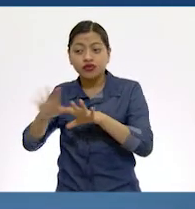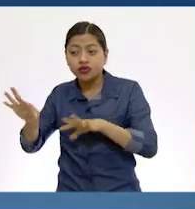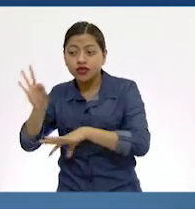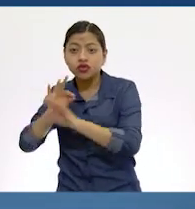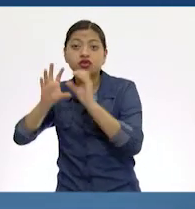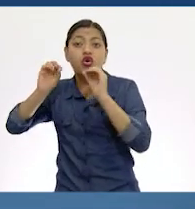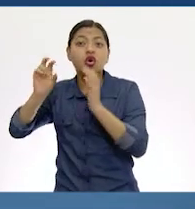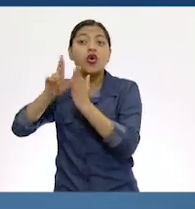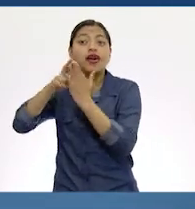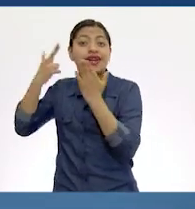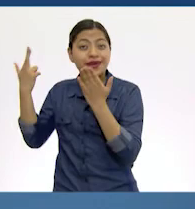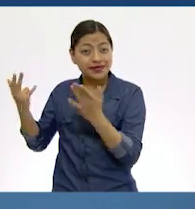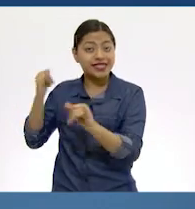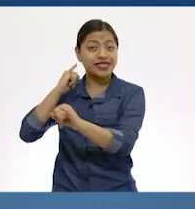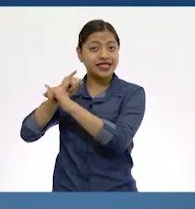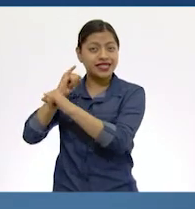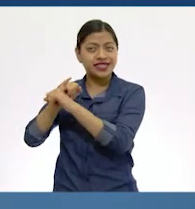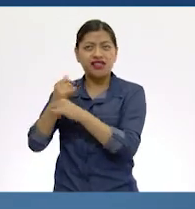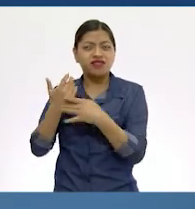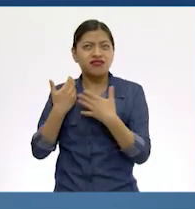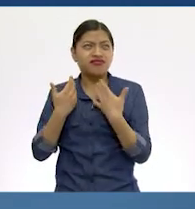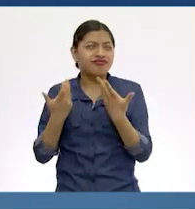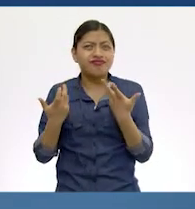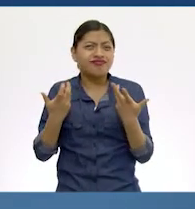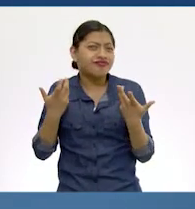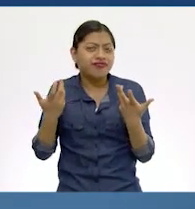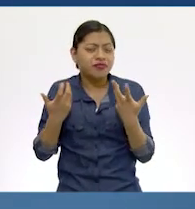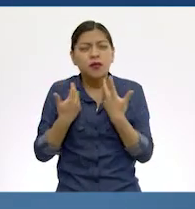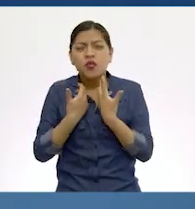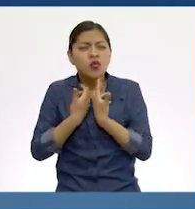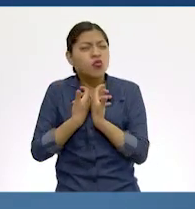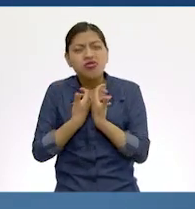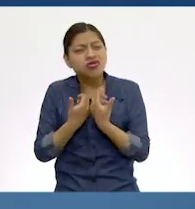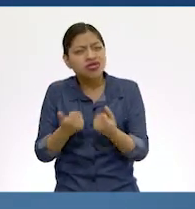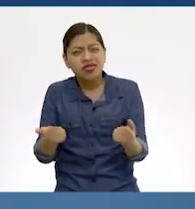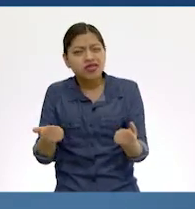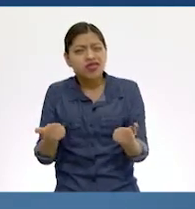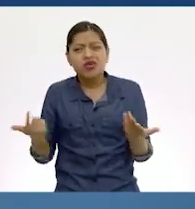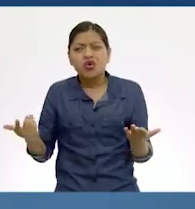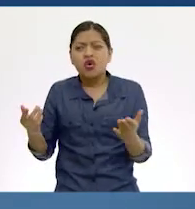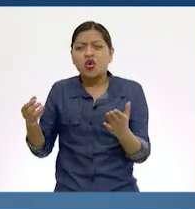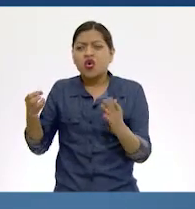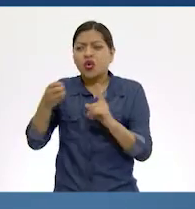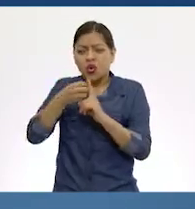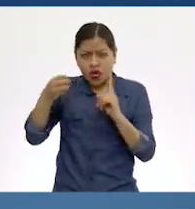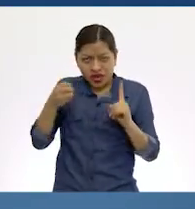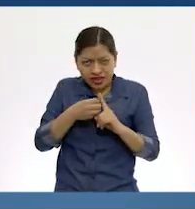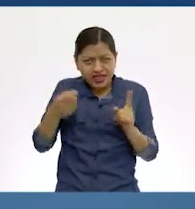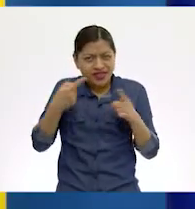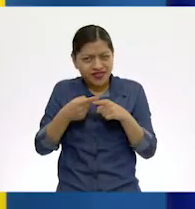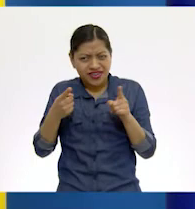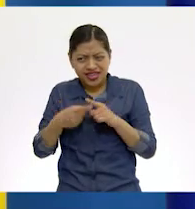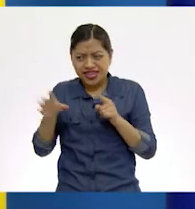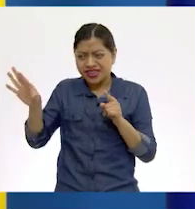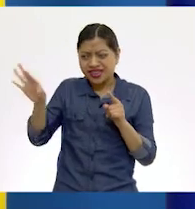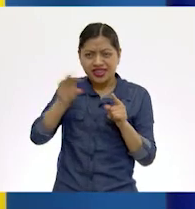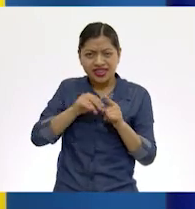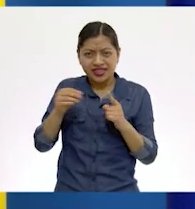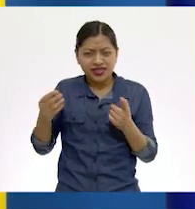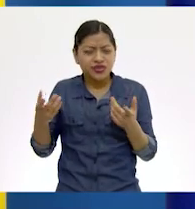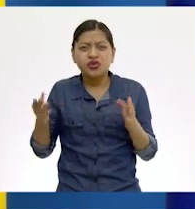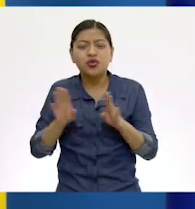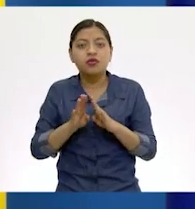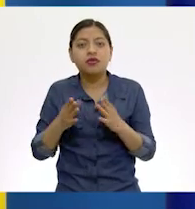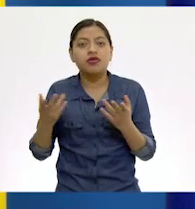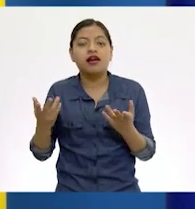digital, y no entiendo si... ¿No irían en los otros tipos de referencia?